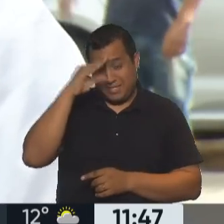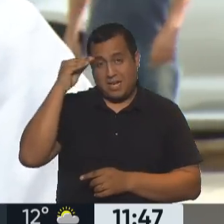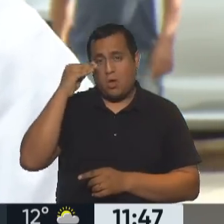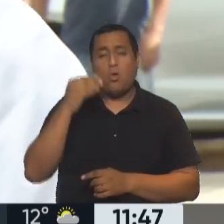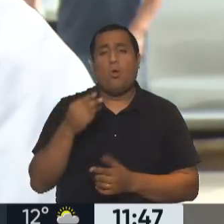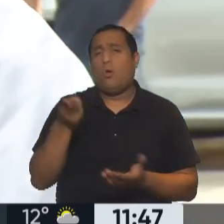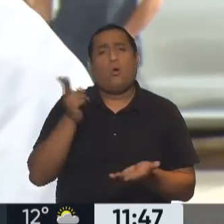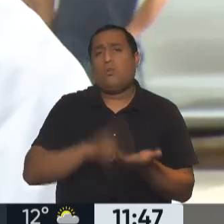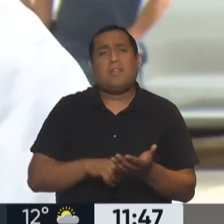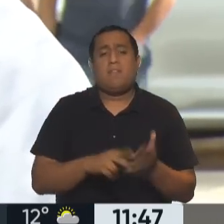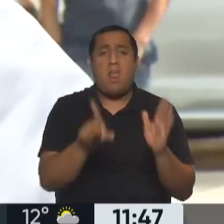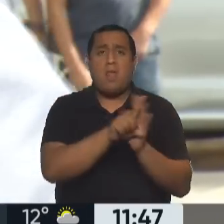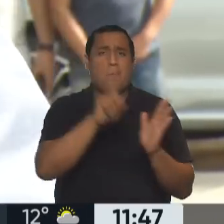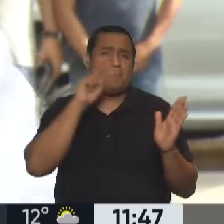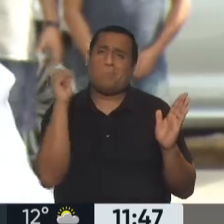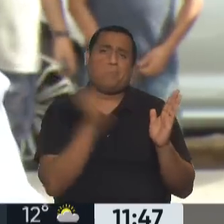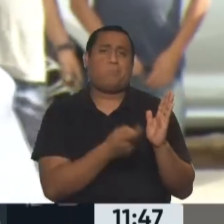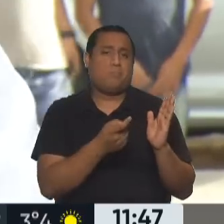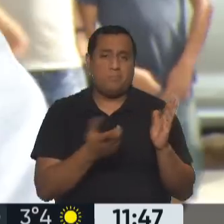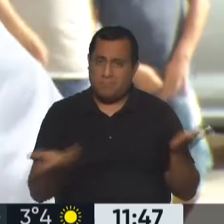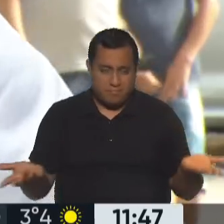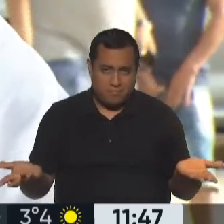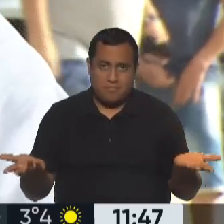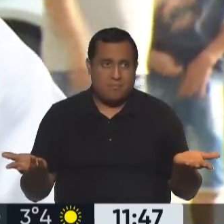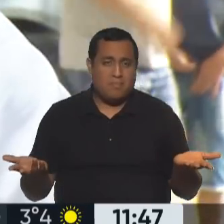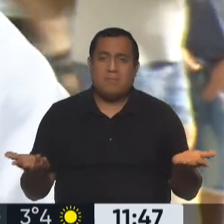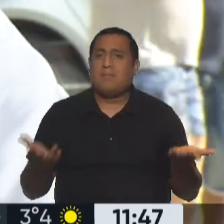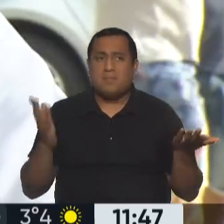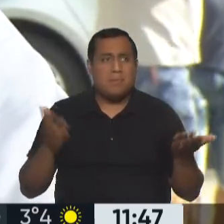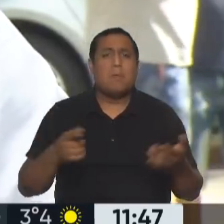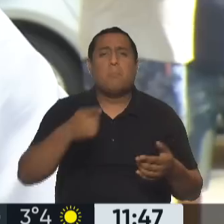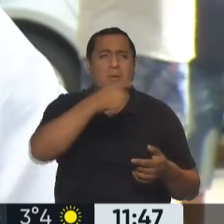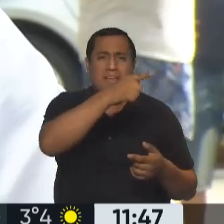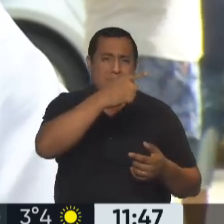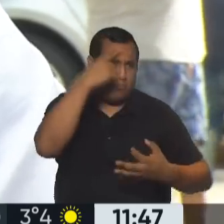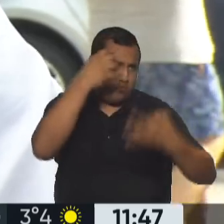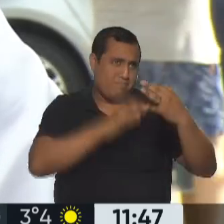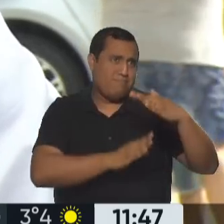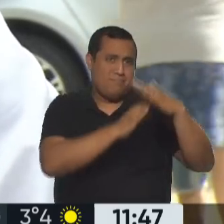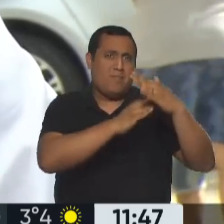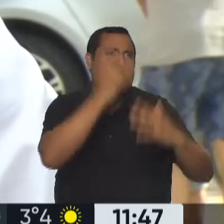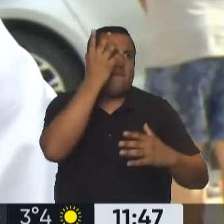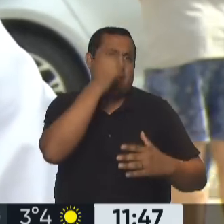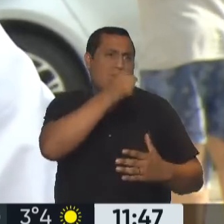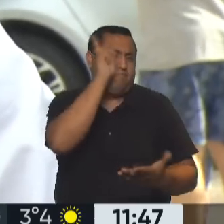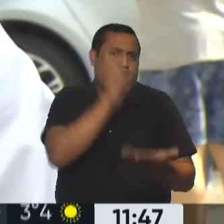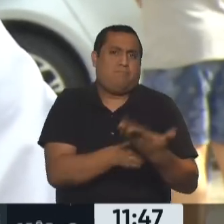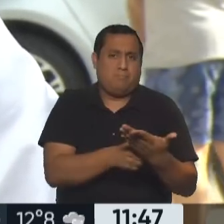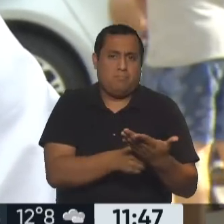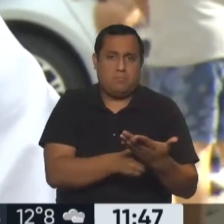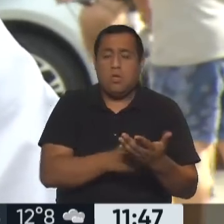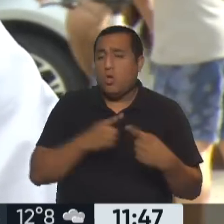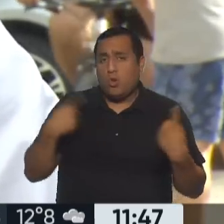a no cumplir con la ley. Ayer pasó una raya, además, porque hay un fallo de la Corte. Nosotros vamos a insistir siempre por los